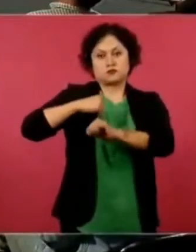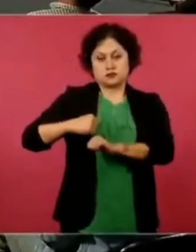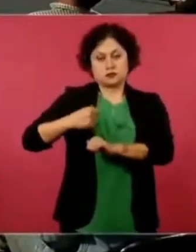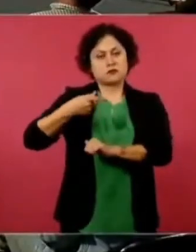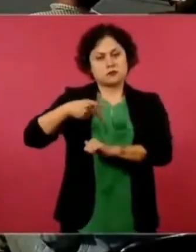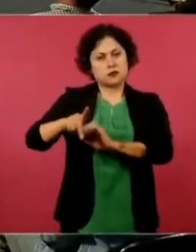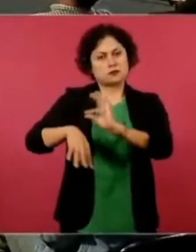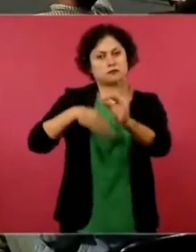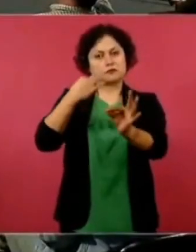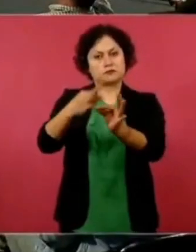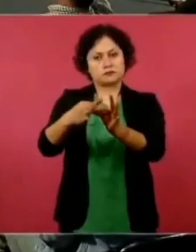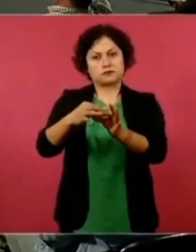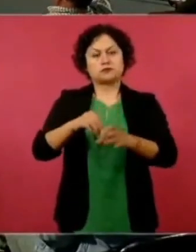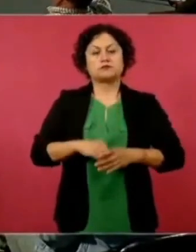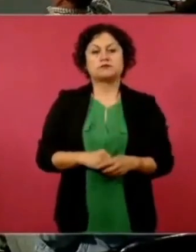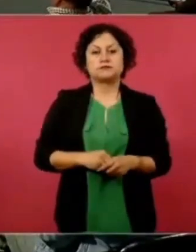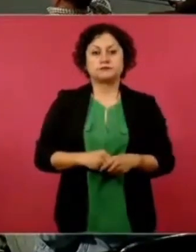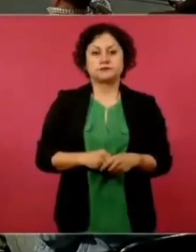cumplir.